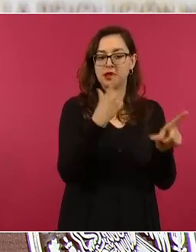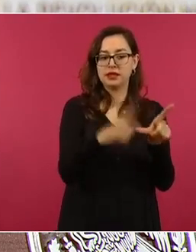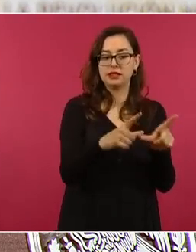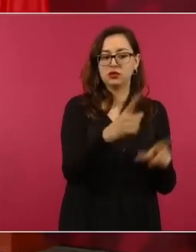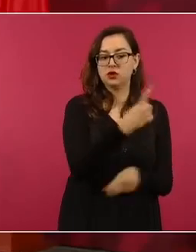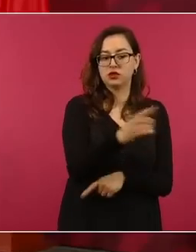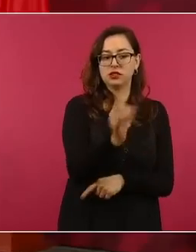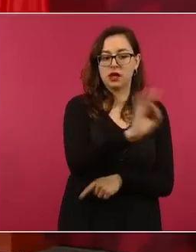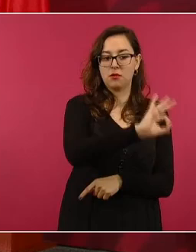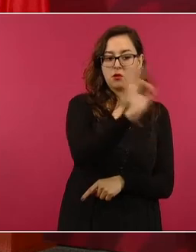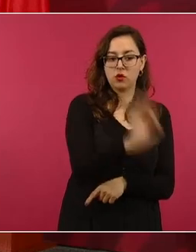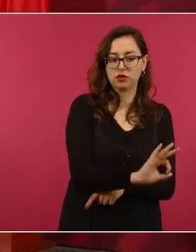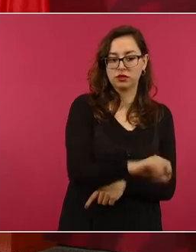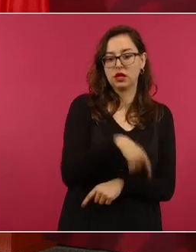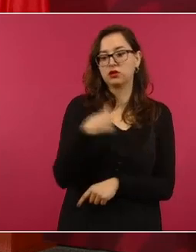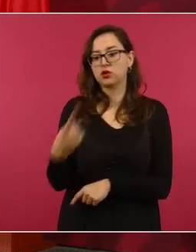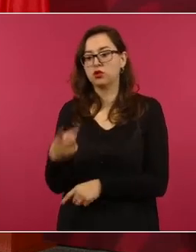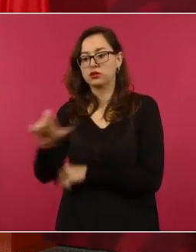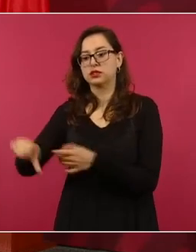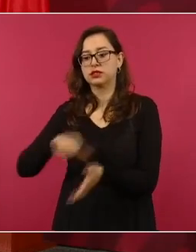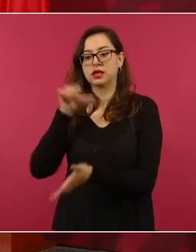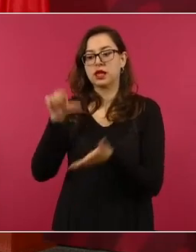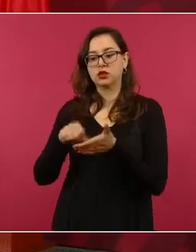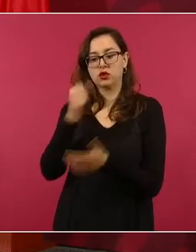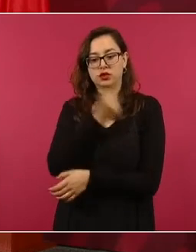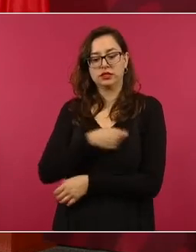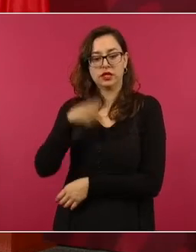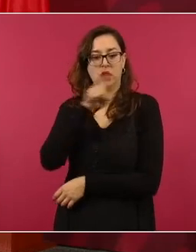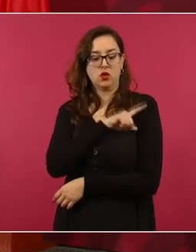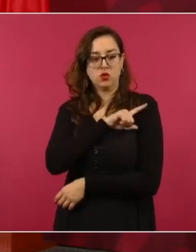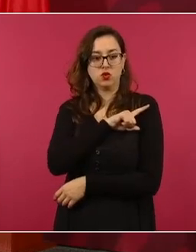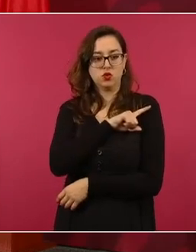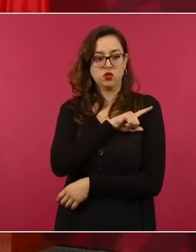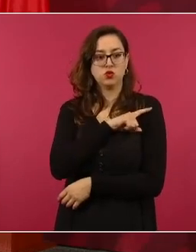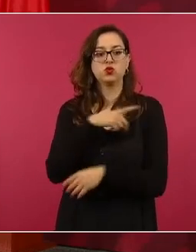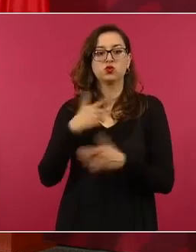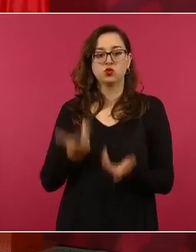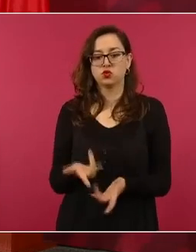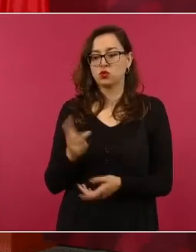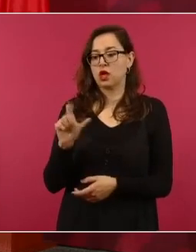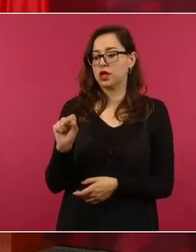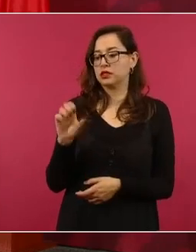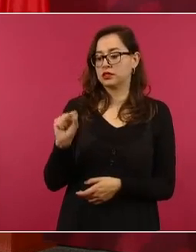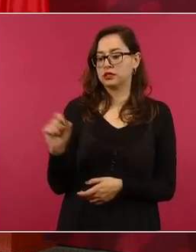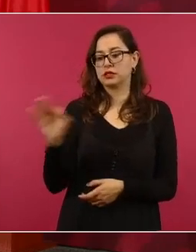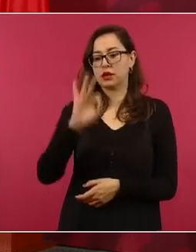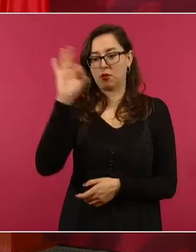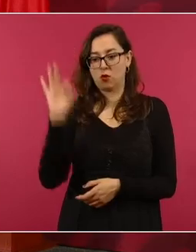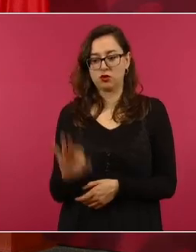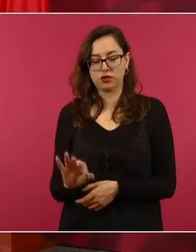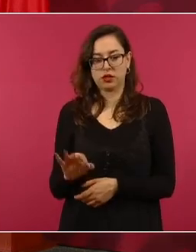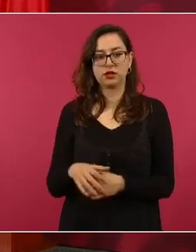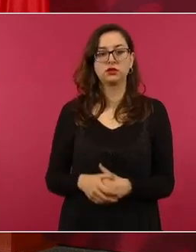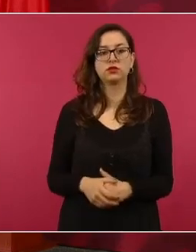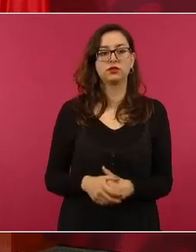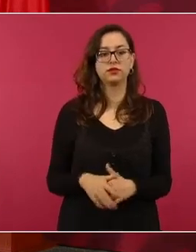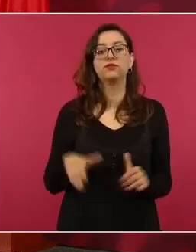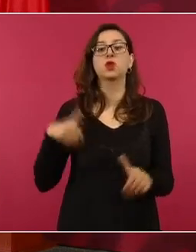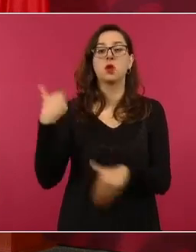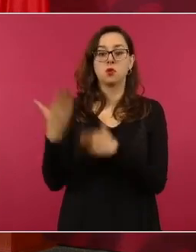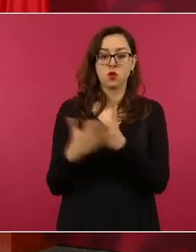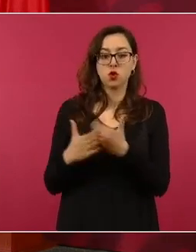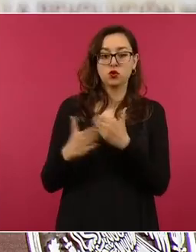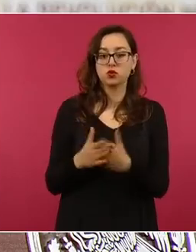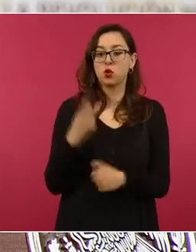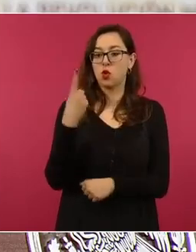50 unidades de primer nivel de atención por parte del Insabi se lleva un avance del 60%. El primero de octubre